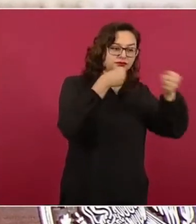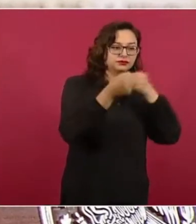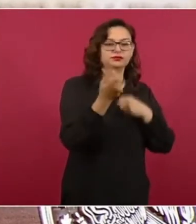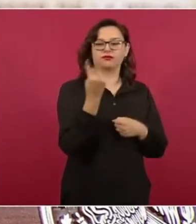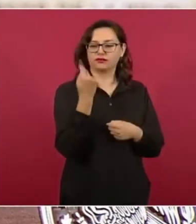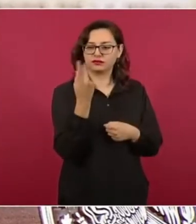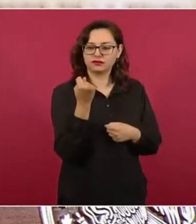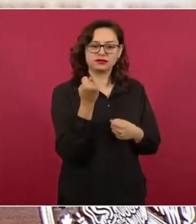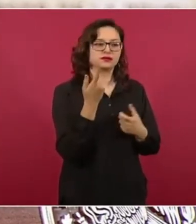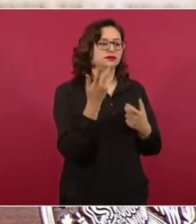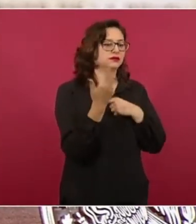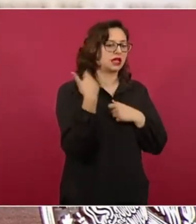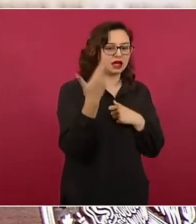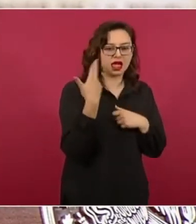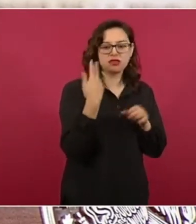de grupos,